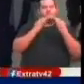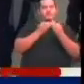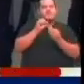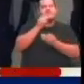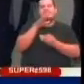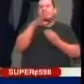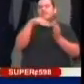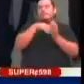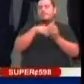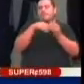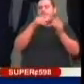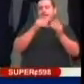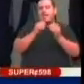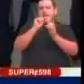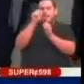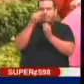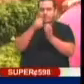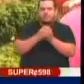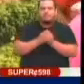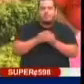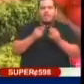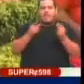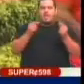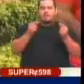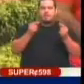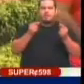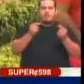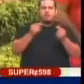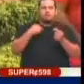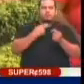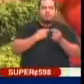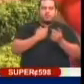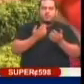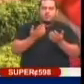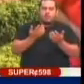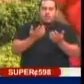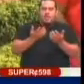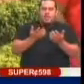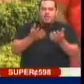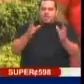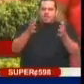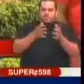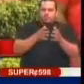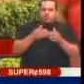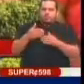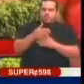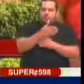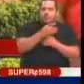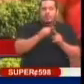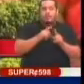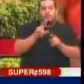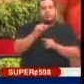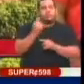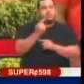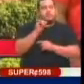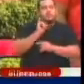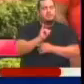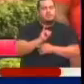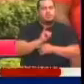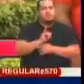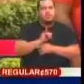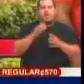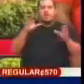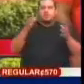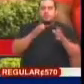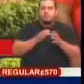Al disminuir el camarón es un indicativo que está disminuyendo también la cantidad de pescado, ¿verdad? Pero no solamente es eso. Entonces disminuye la